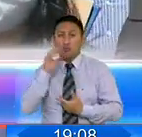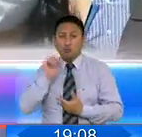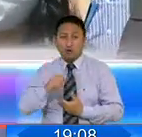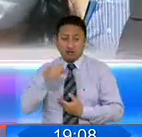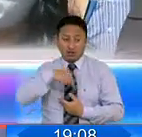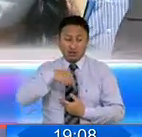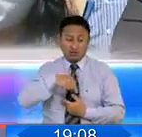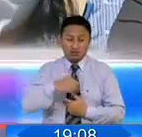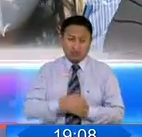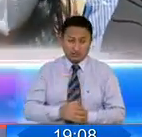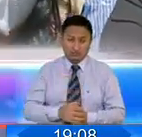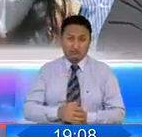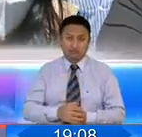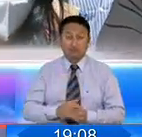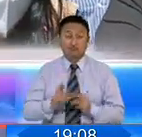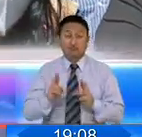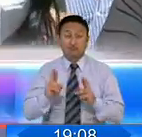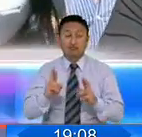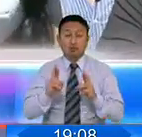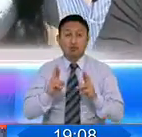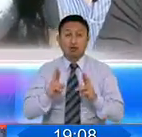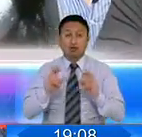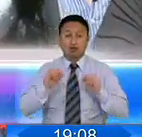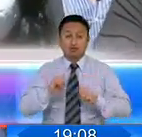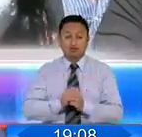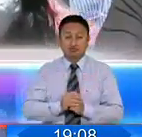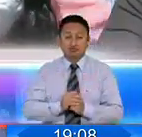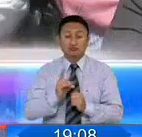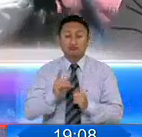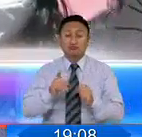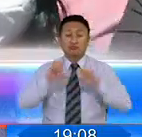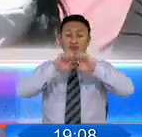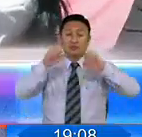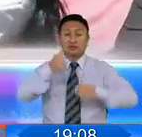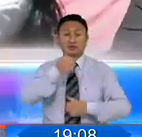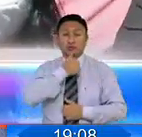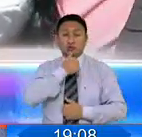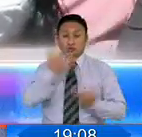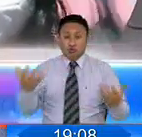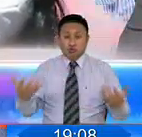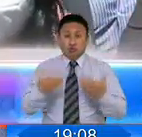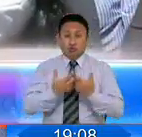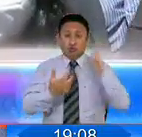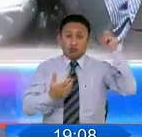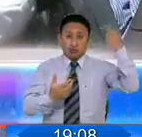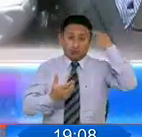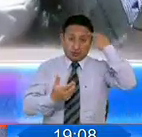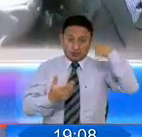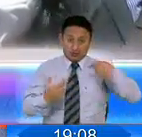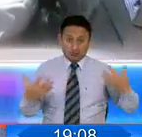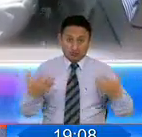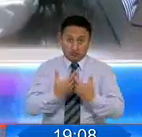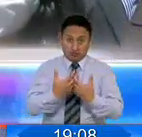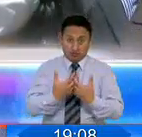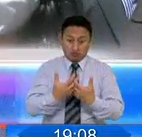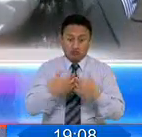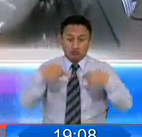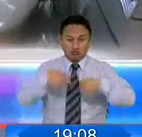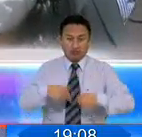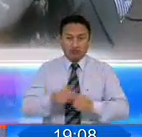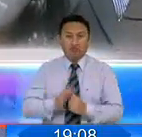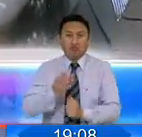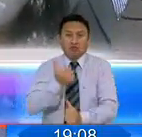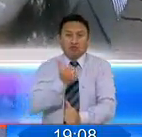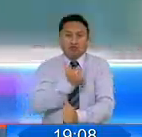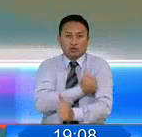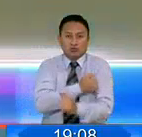realidad y ojalá con la unidad del sector productivo y del gobierno nacional podamos tener esa vacunación